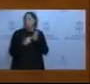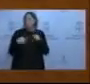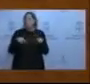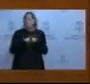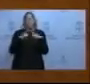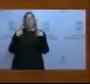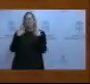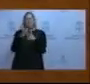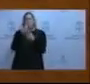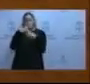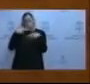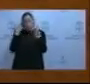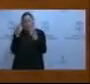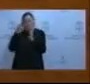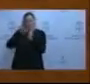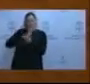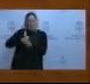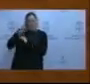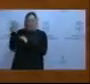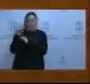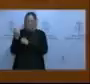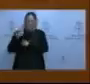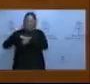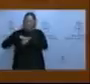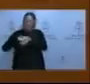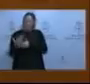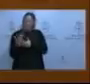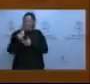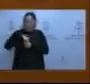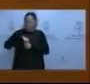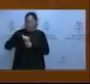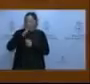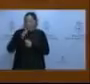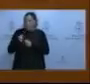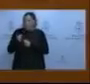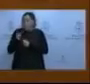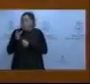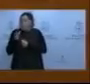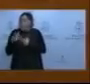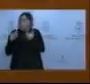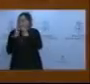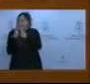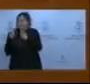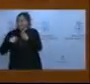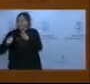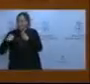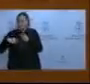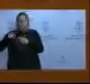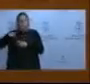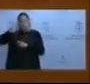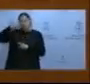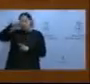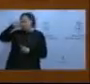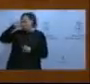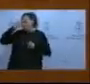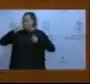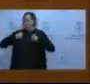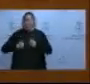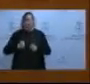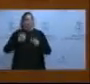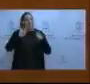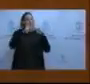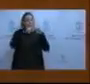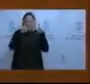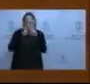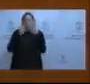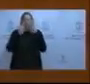sector público para la Administración del Principado. La deuda de ese sector público es preocupante. Lo es en especial en algunas empresas y se confirma